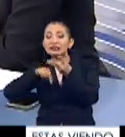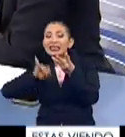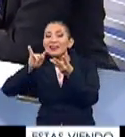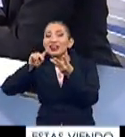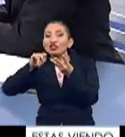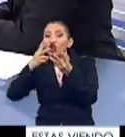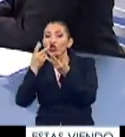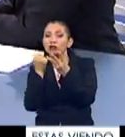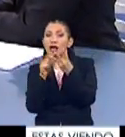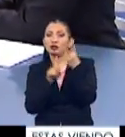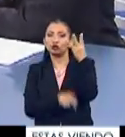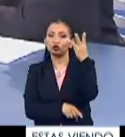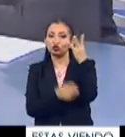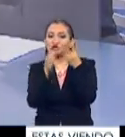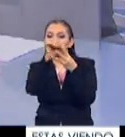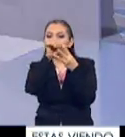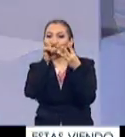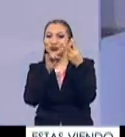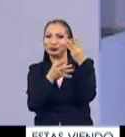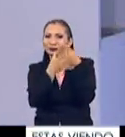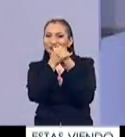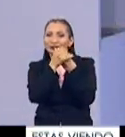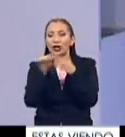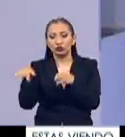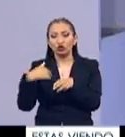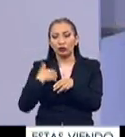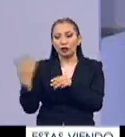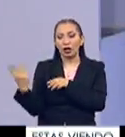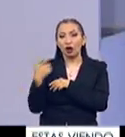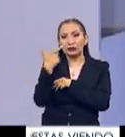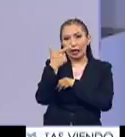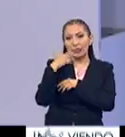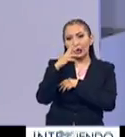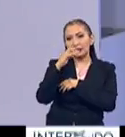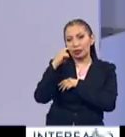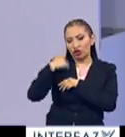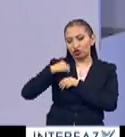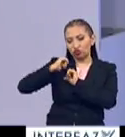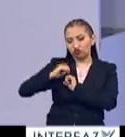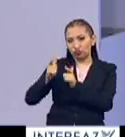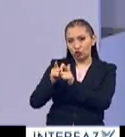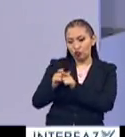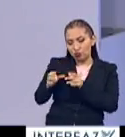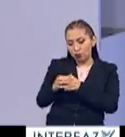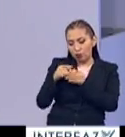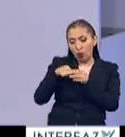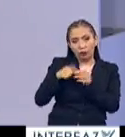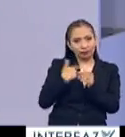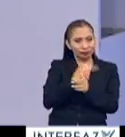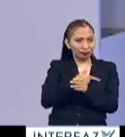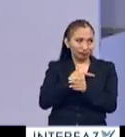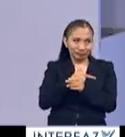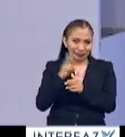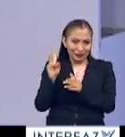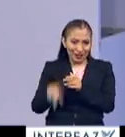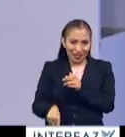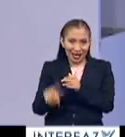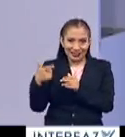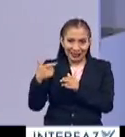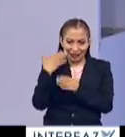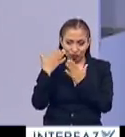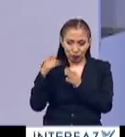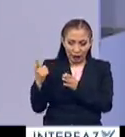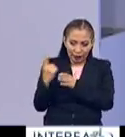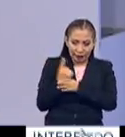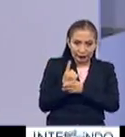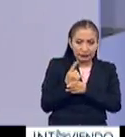son 2 años. Entonces, bueno, sí, tengo ahorita 7 residentes a mi cargo, lo cual me da muchísimo gusto.